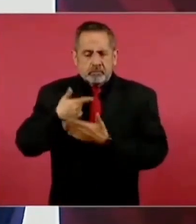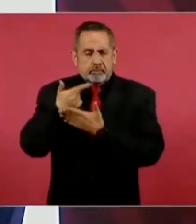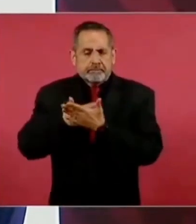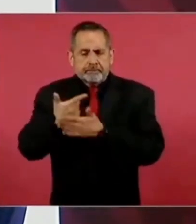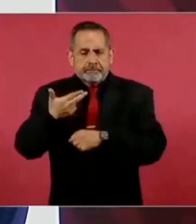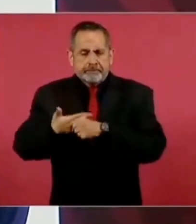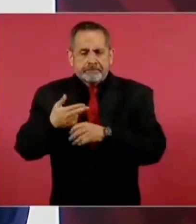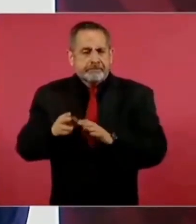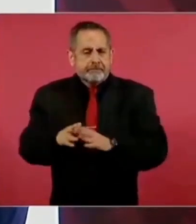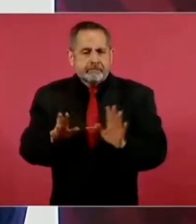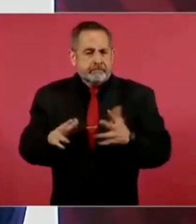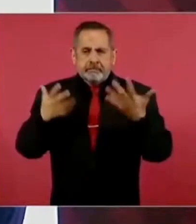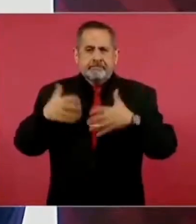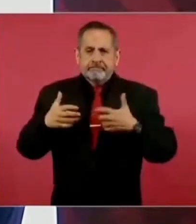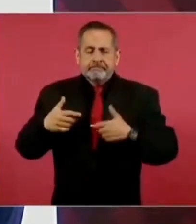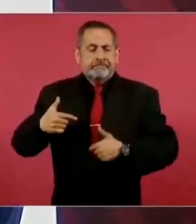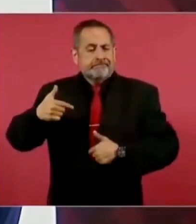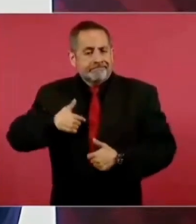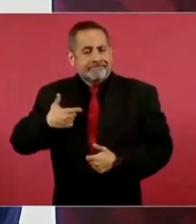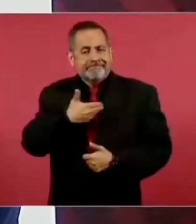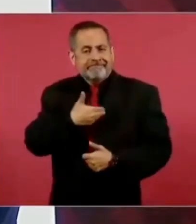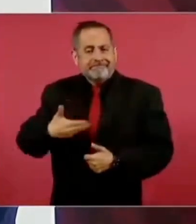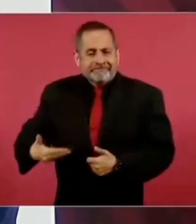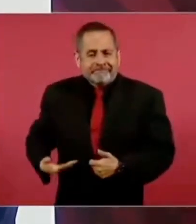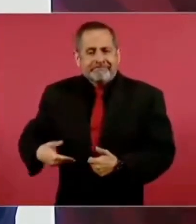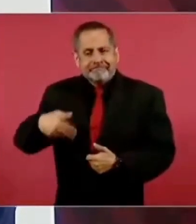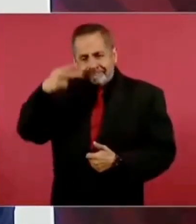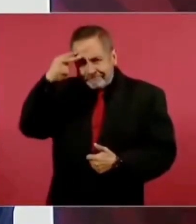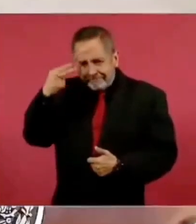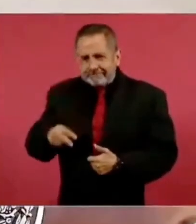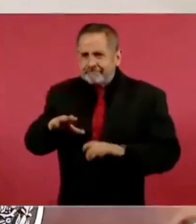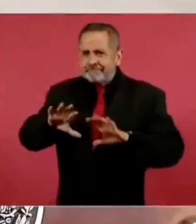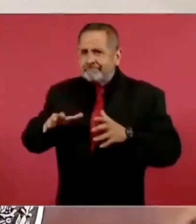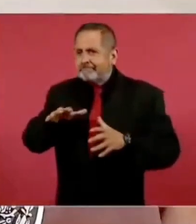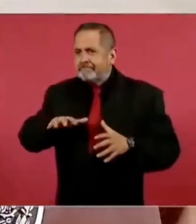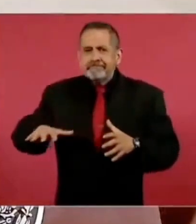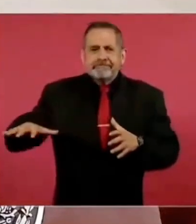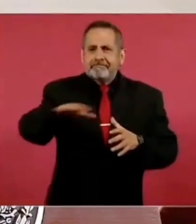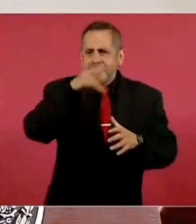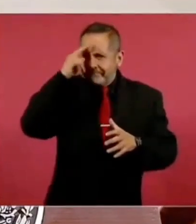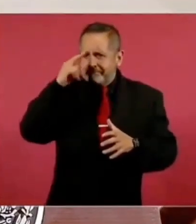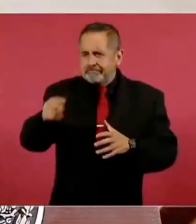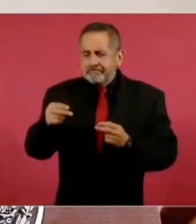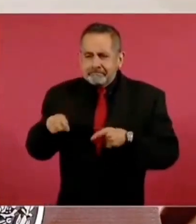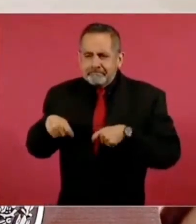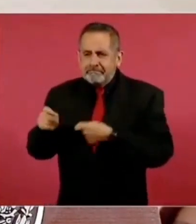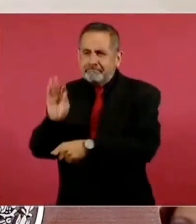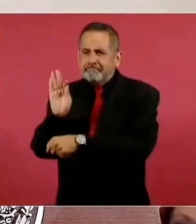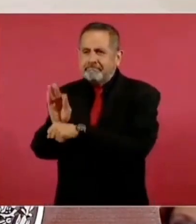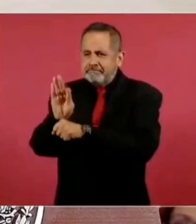de ninguna empresa, soy el presidente de los mexicanos,